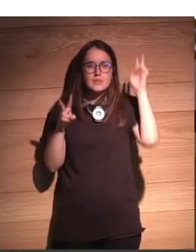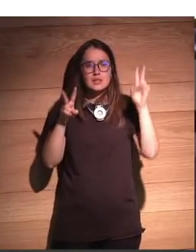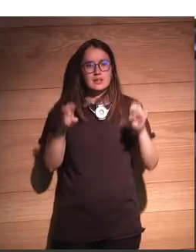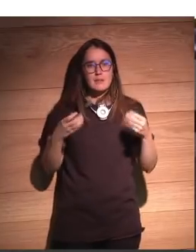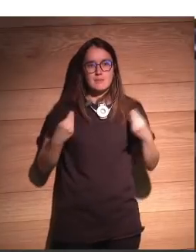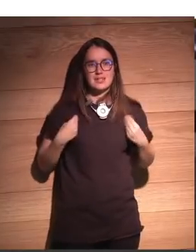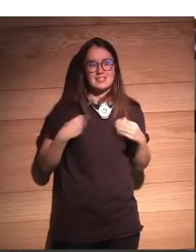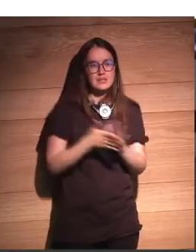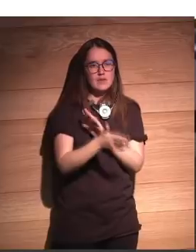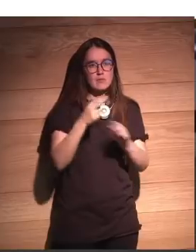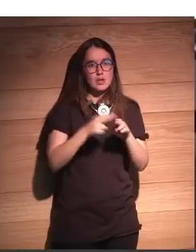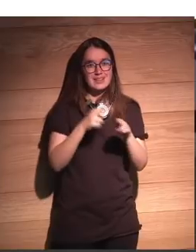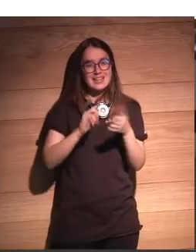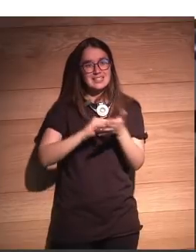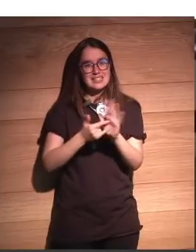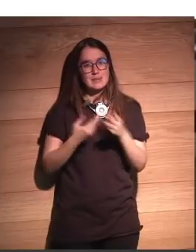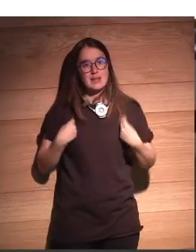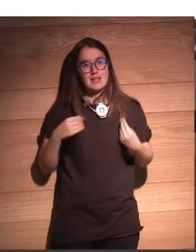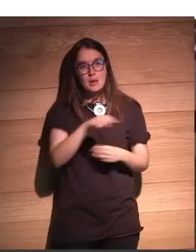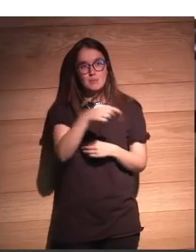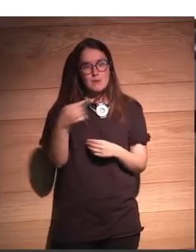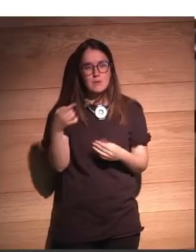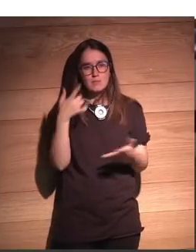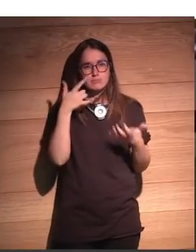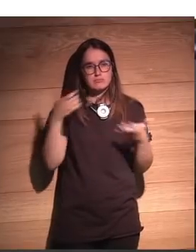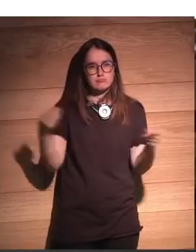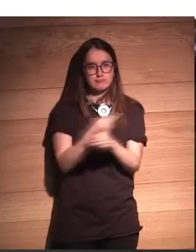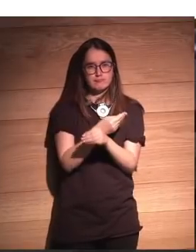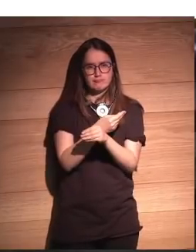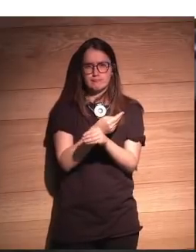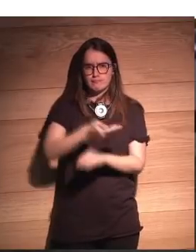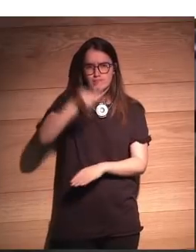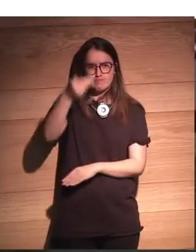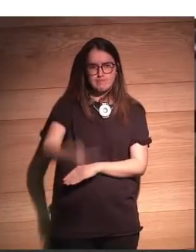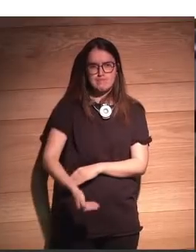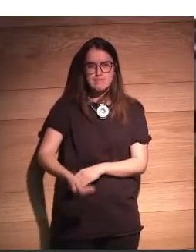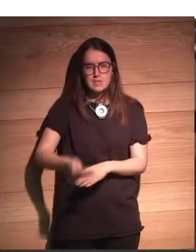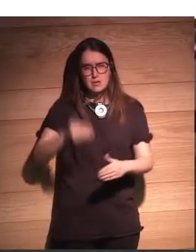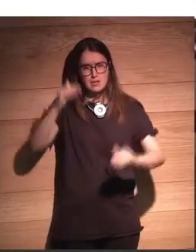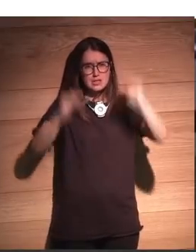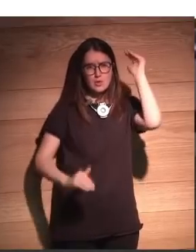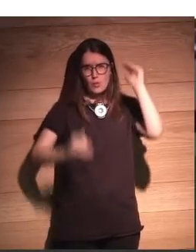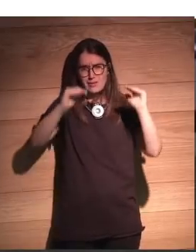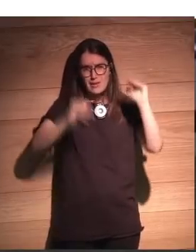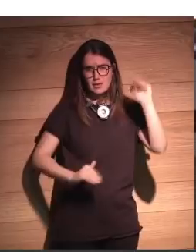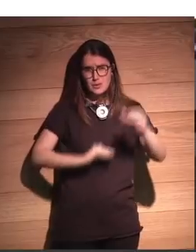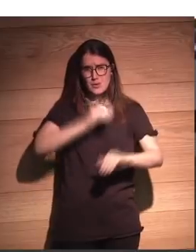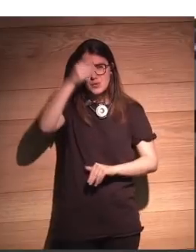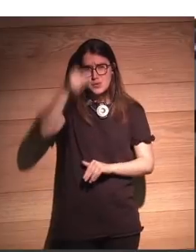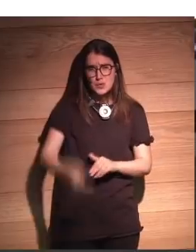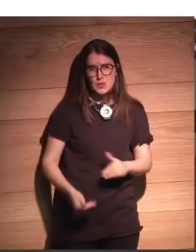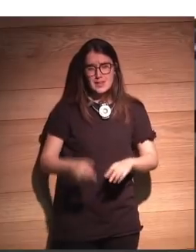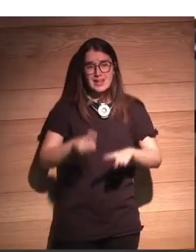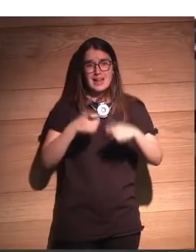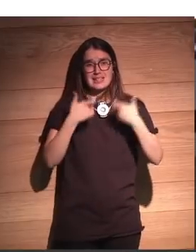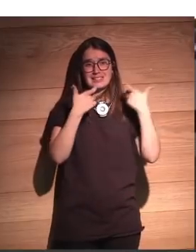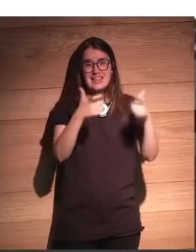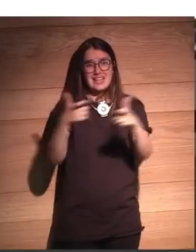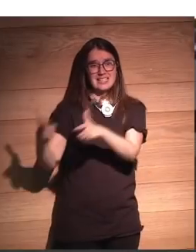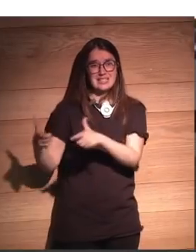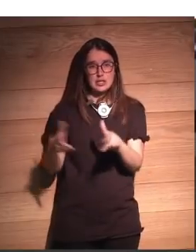es política. El sistema de la vivienda refleja antagonismos fundamentales y desigualdades fundamentales entre las clases de